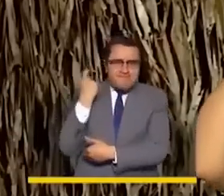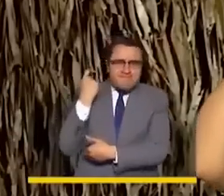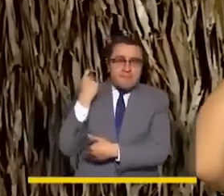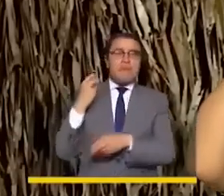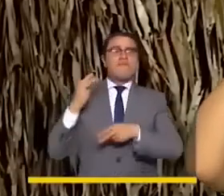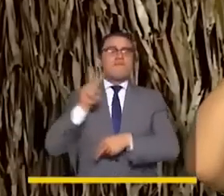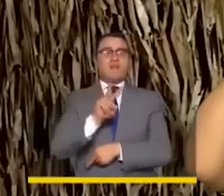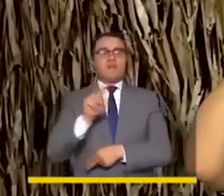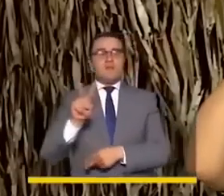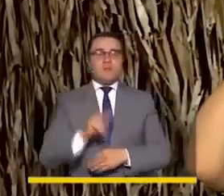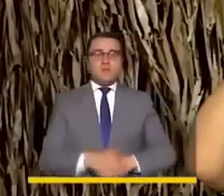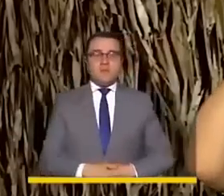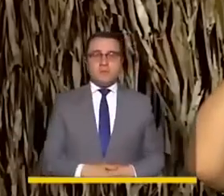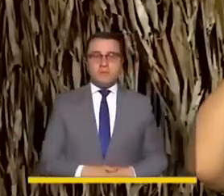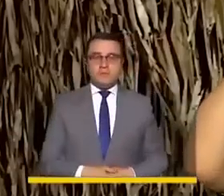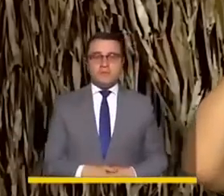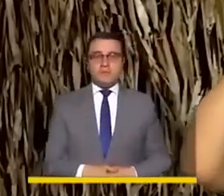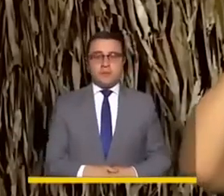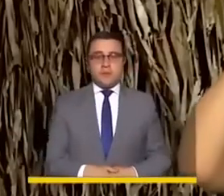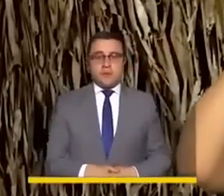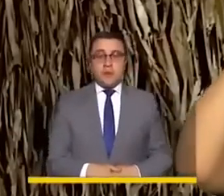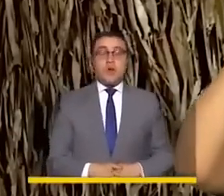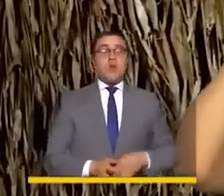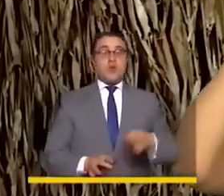hasta que los jueces decidieron